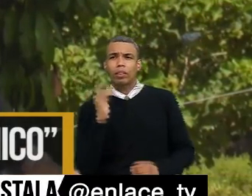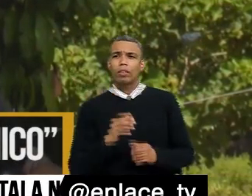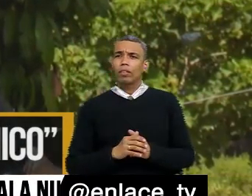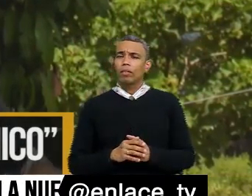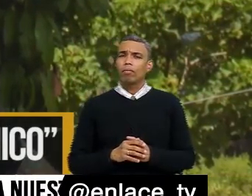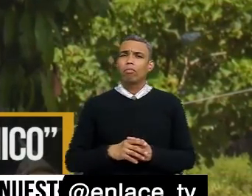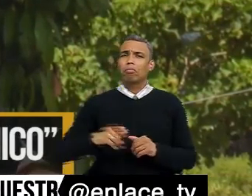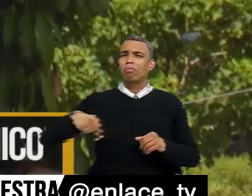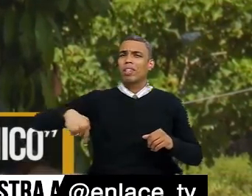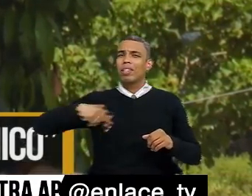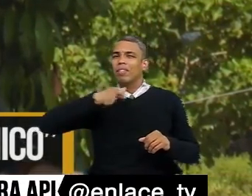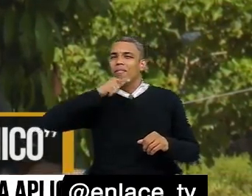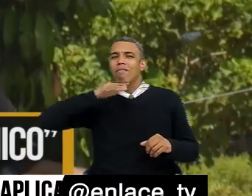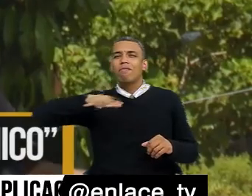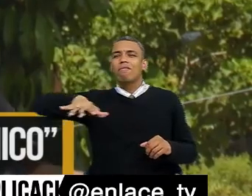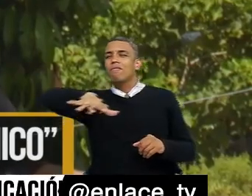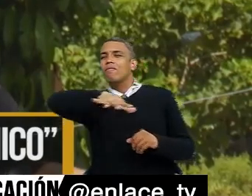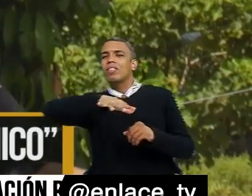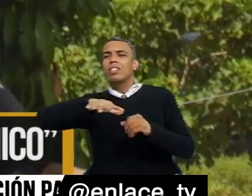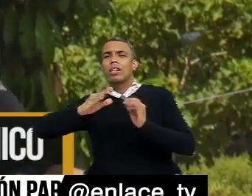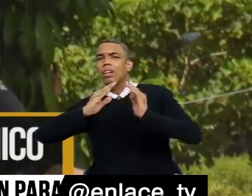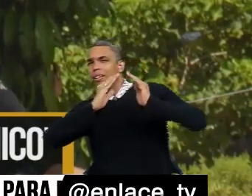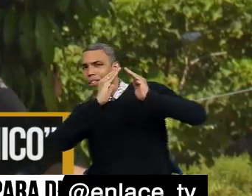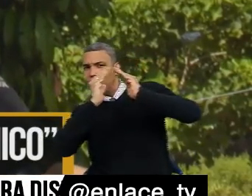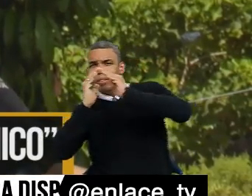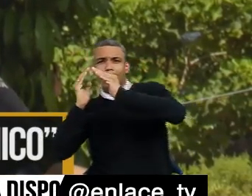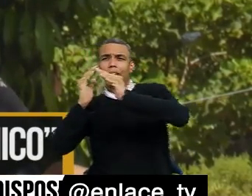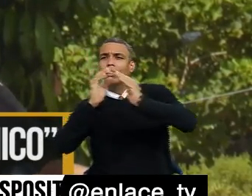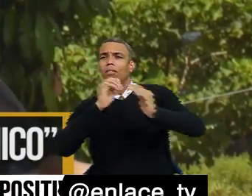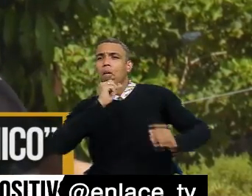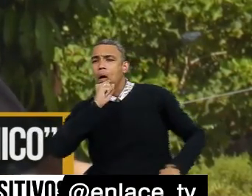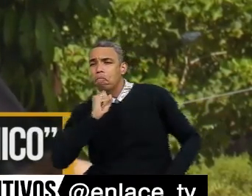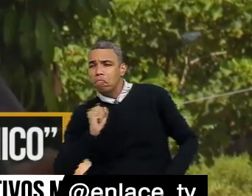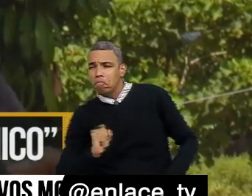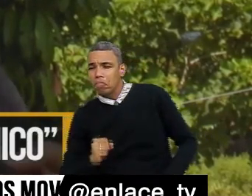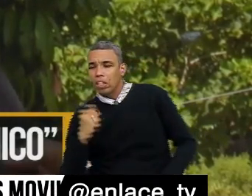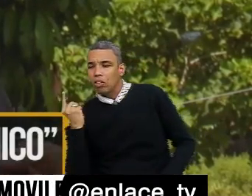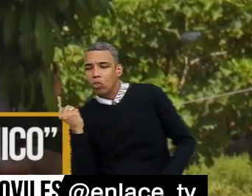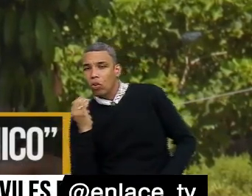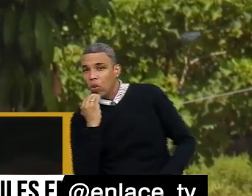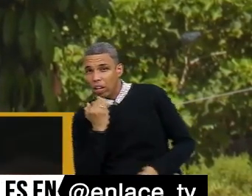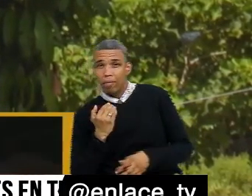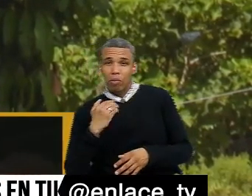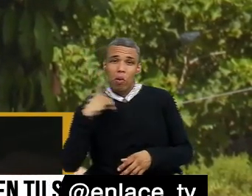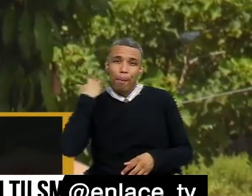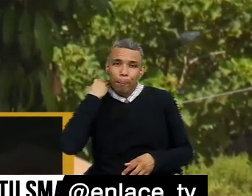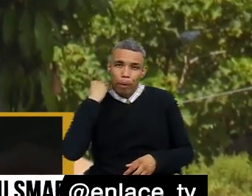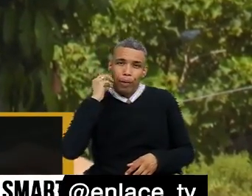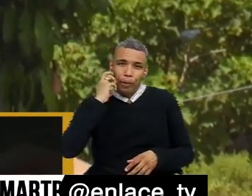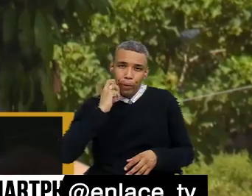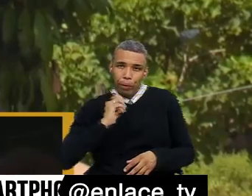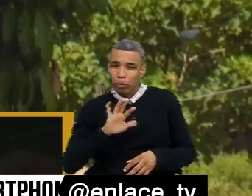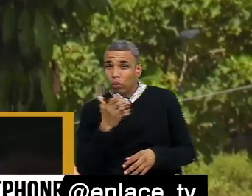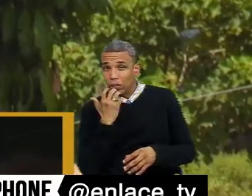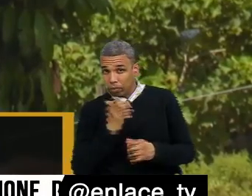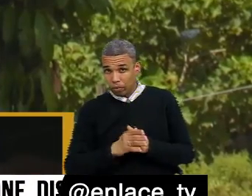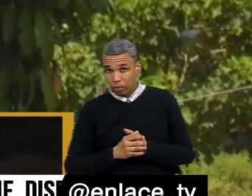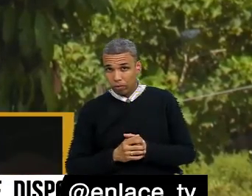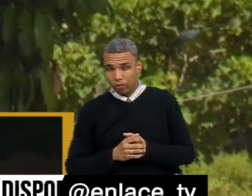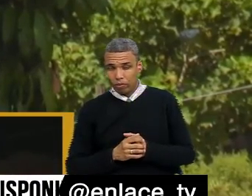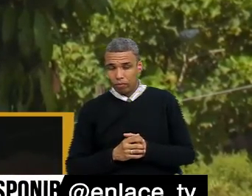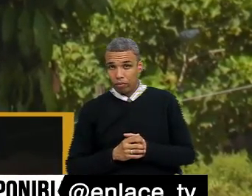veredas hacia el fondo donde viven abuelitos que viven solos, entonces para un caso de emergencia o algo, estamos implementando